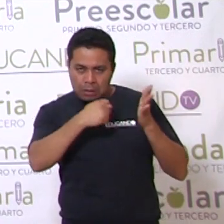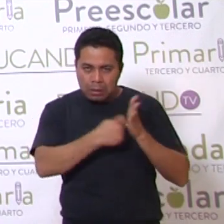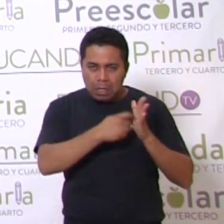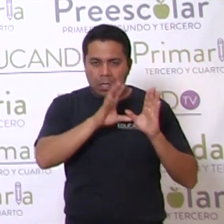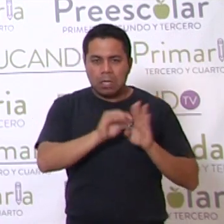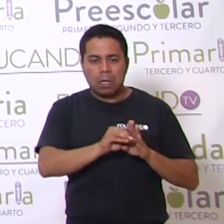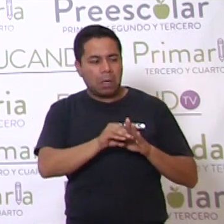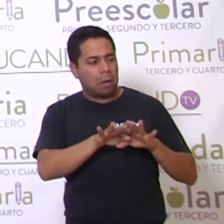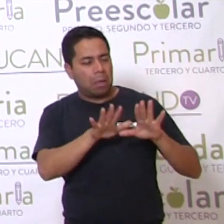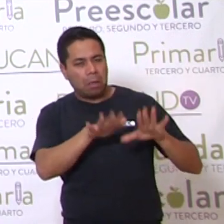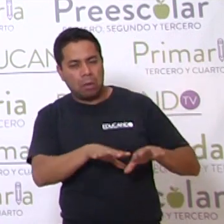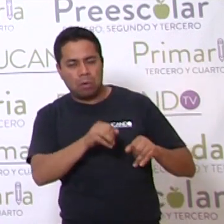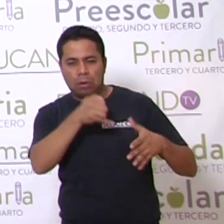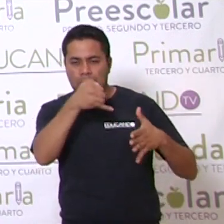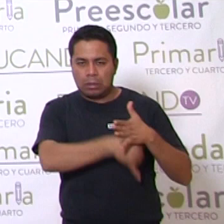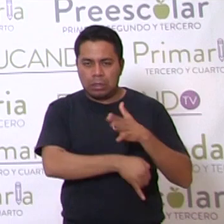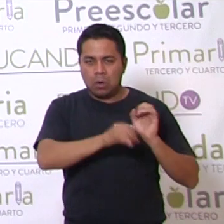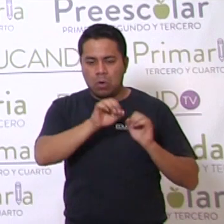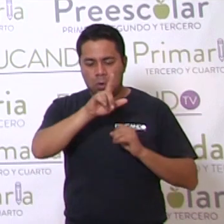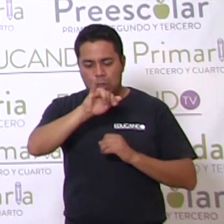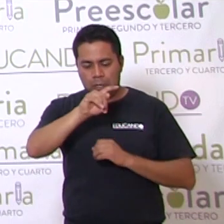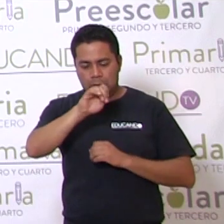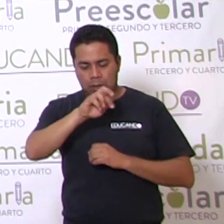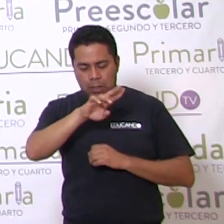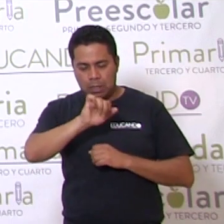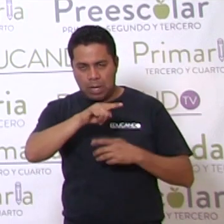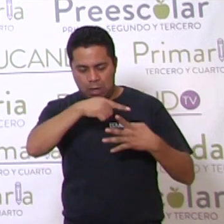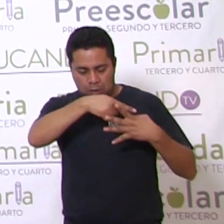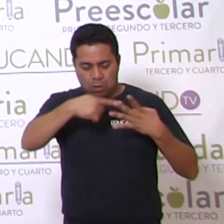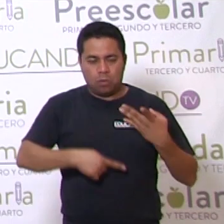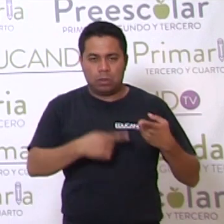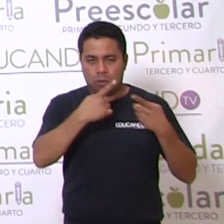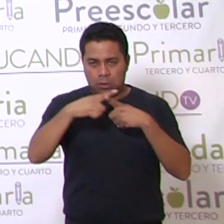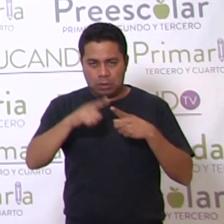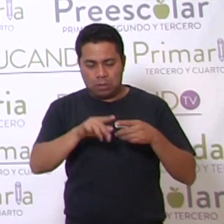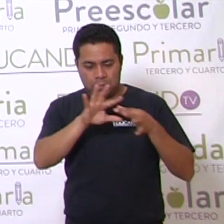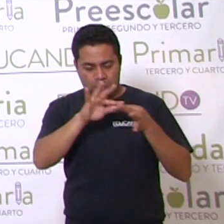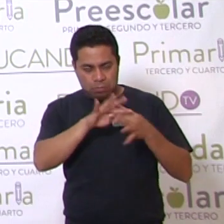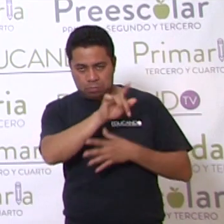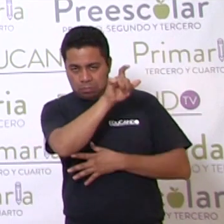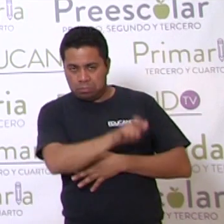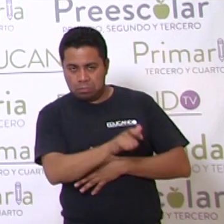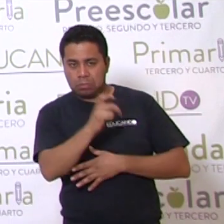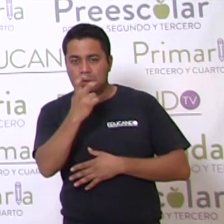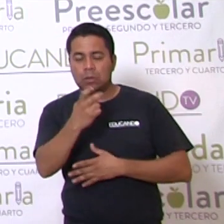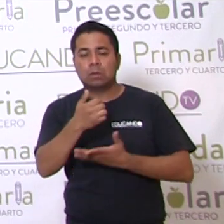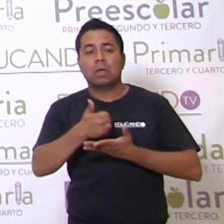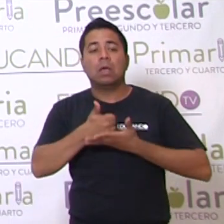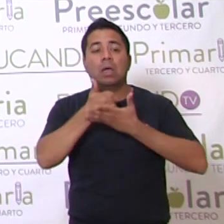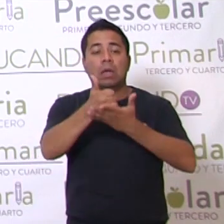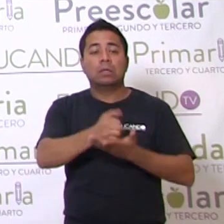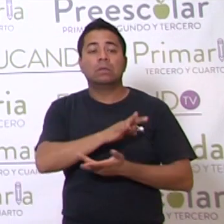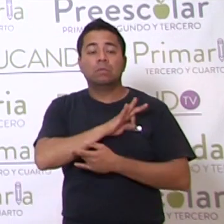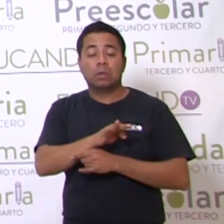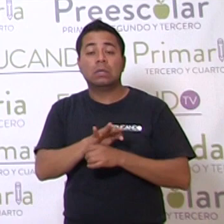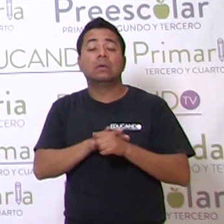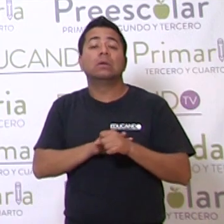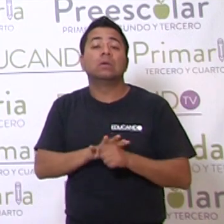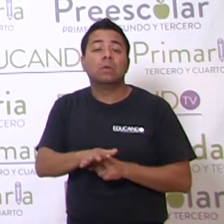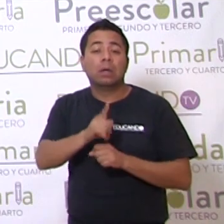subjetiva, objetiva o literal, cualquiera de estos 4 tipos de descripciones te van a permitir a ti